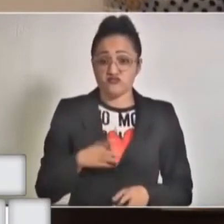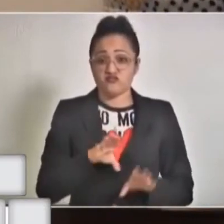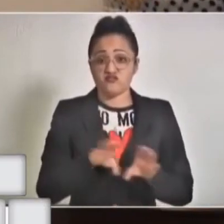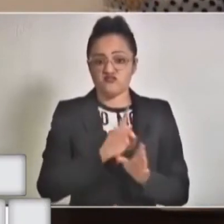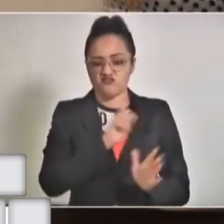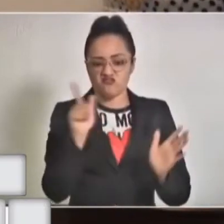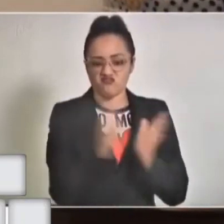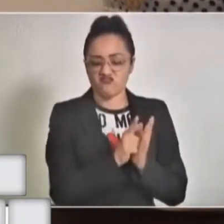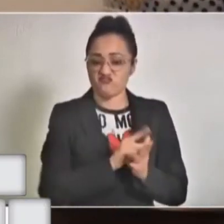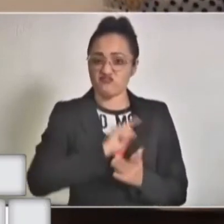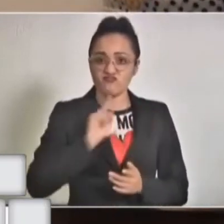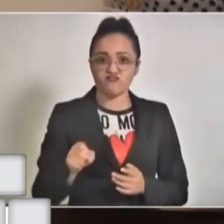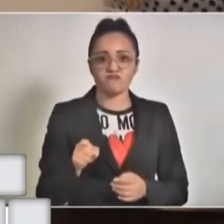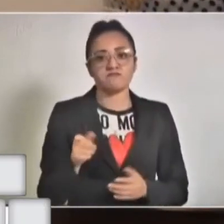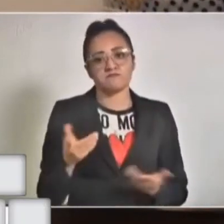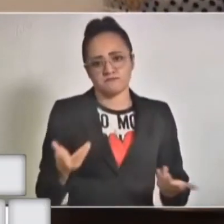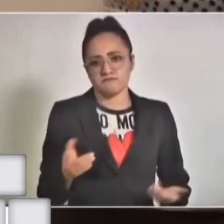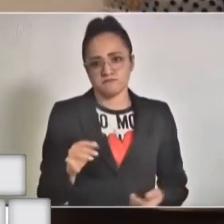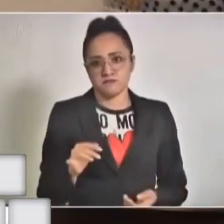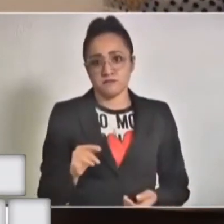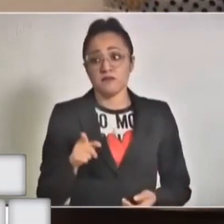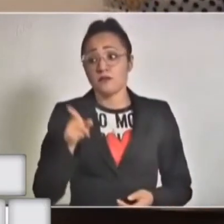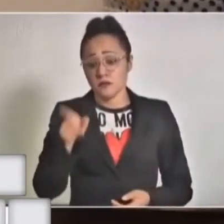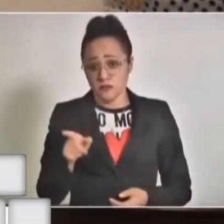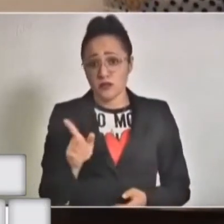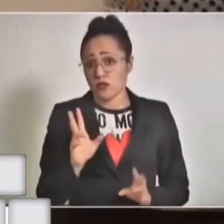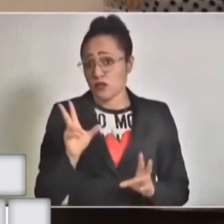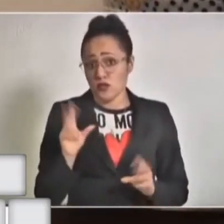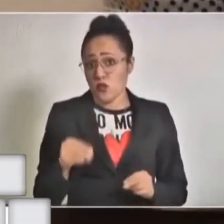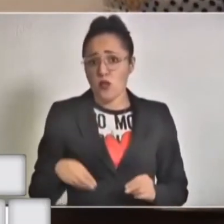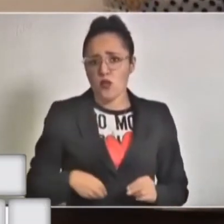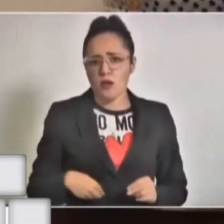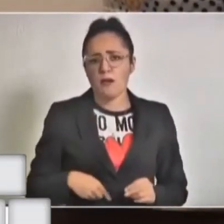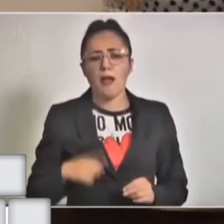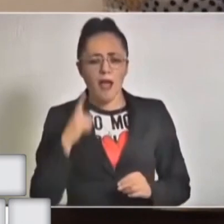y si es inocente lo tendrá que acreditar